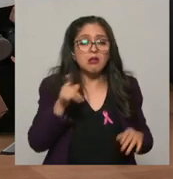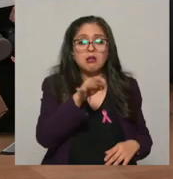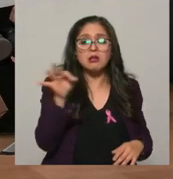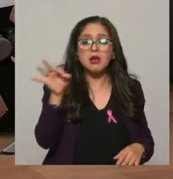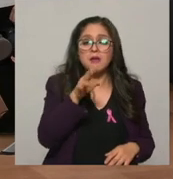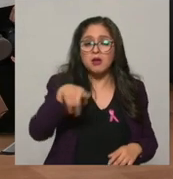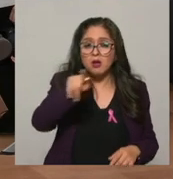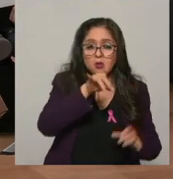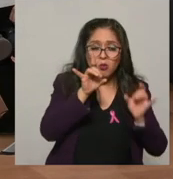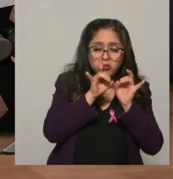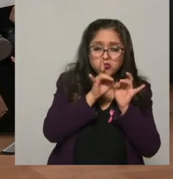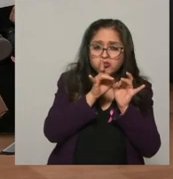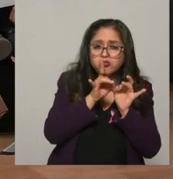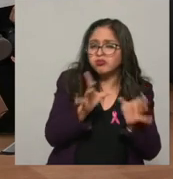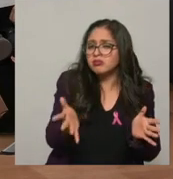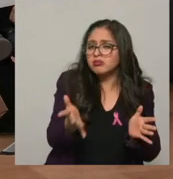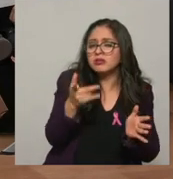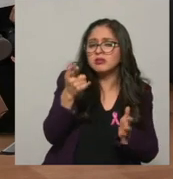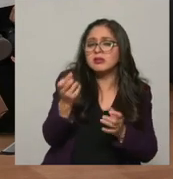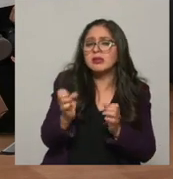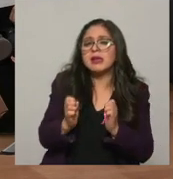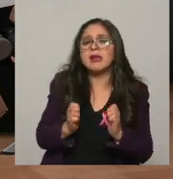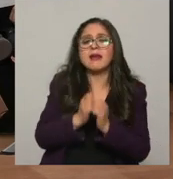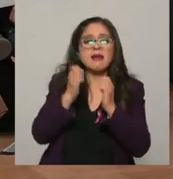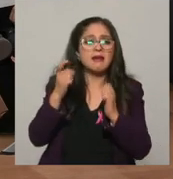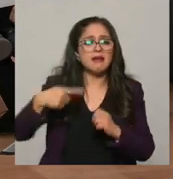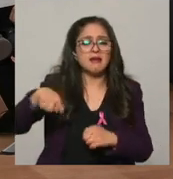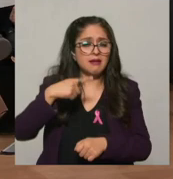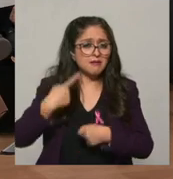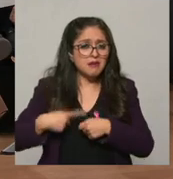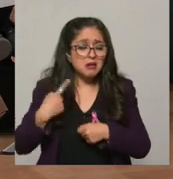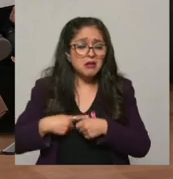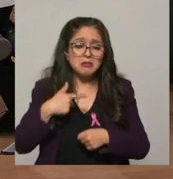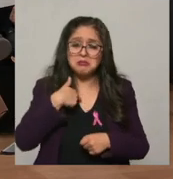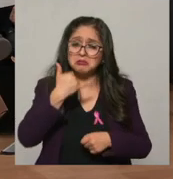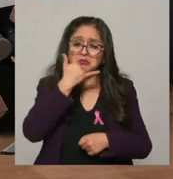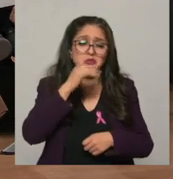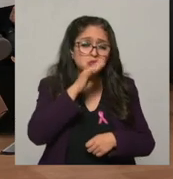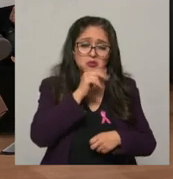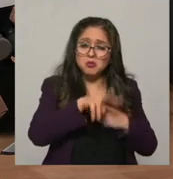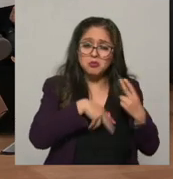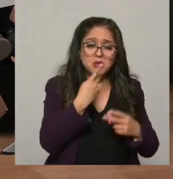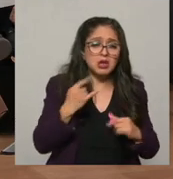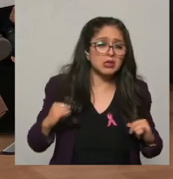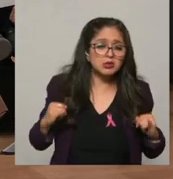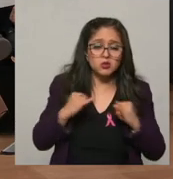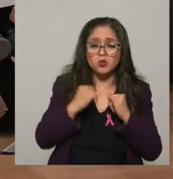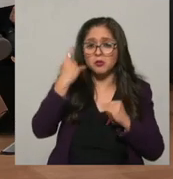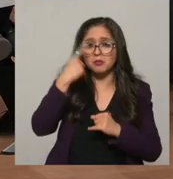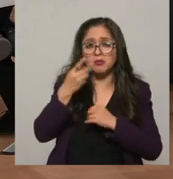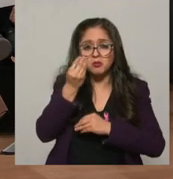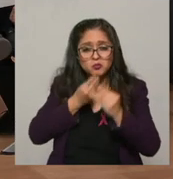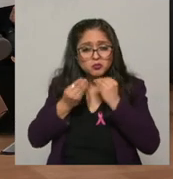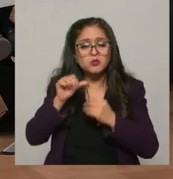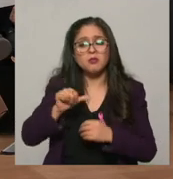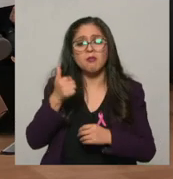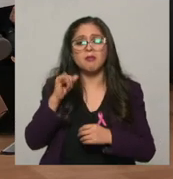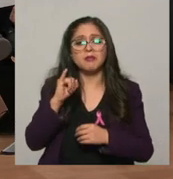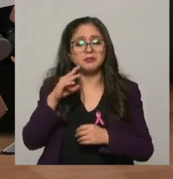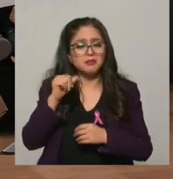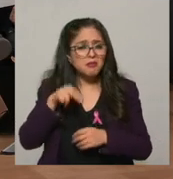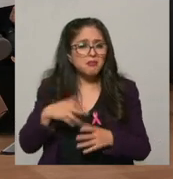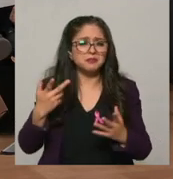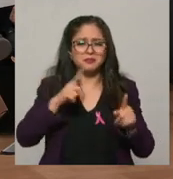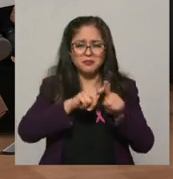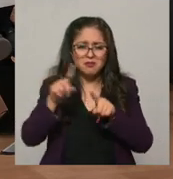tienen algún otro tipo de eventual enfermedad, no pueden ir a un instituto, al de nutrición o al INCAN o al